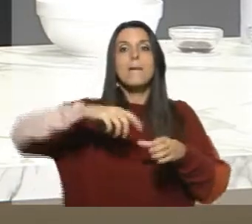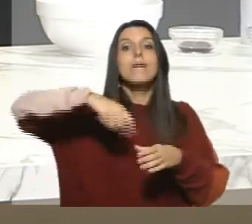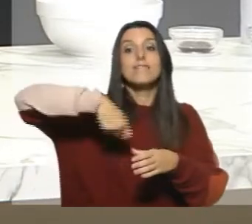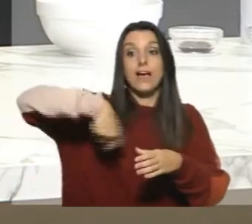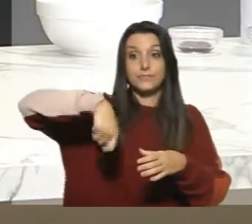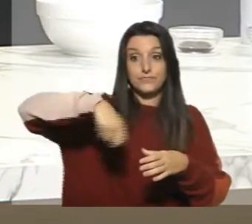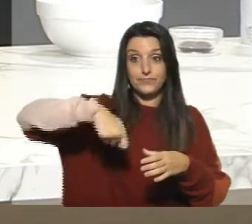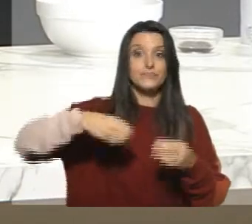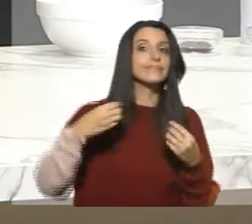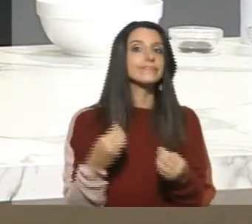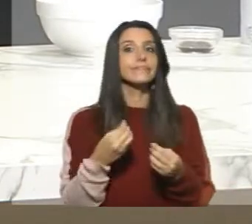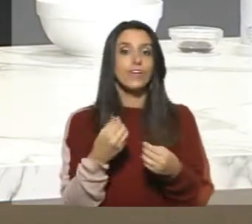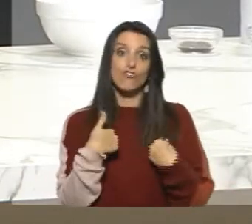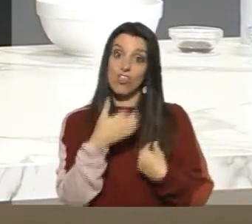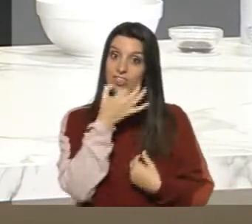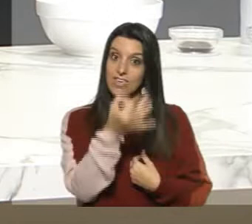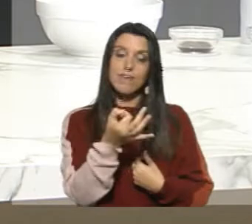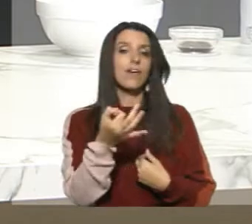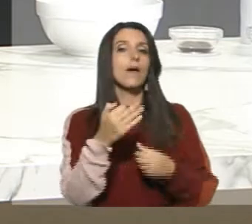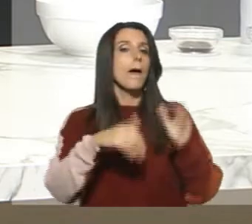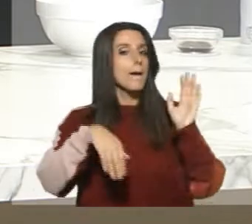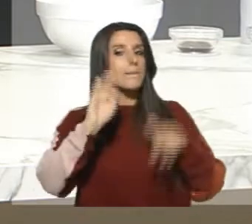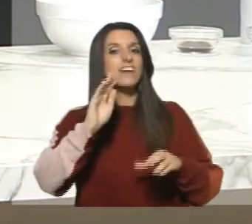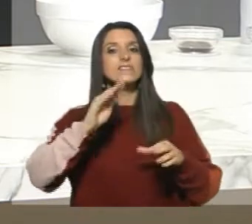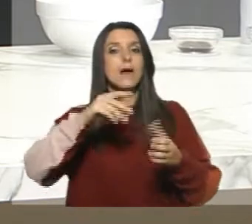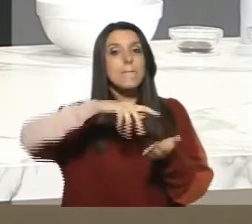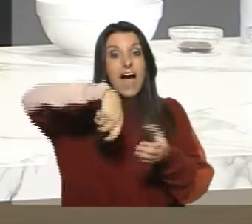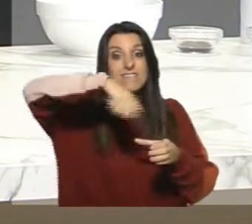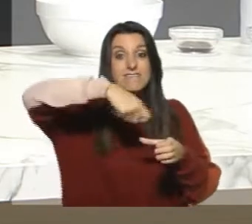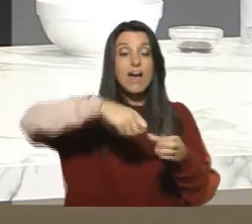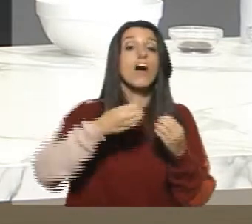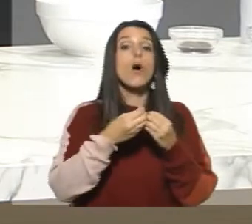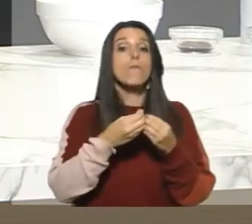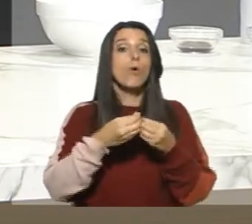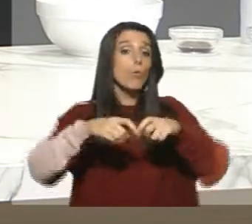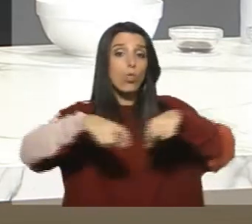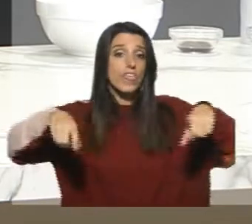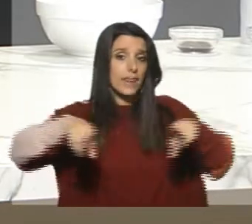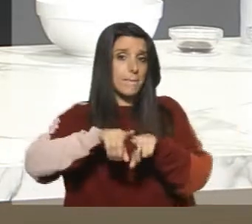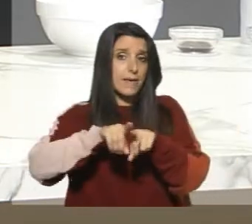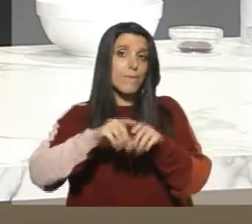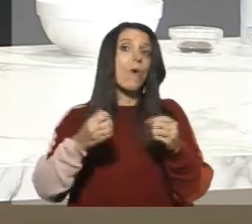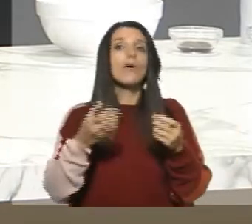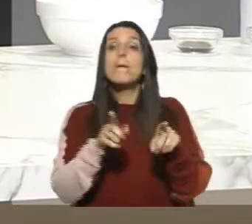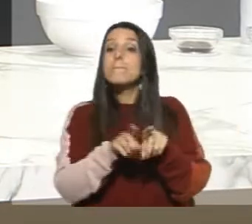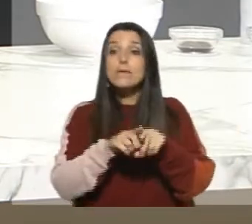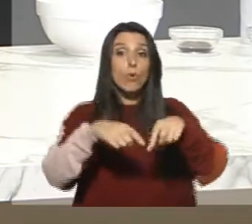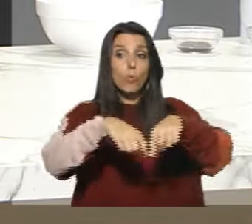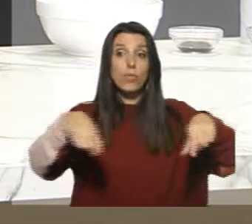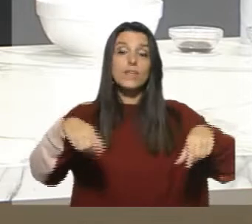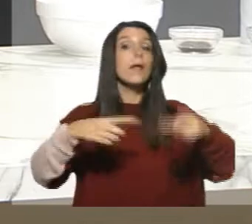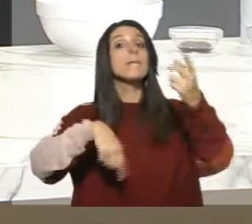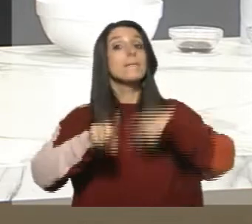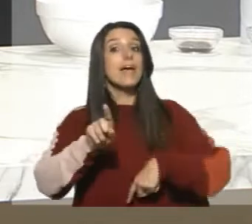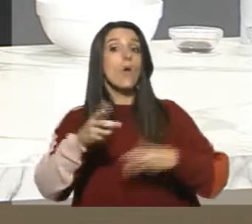torta. Como te dije, generalmente este tipo de masas nosotros lo utilizamos para hacer los budines, porque es tal cual una masa de budín, pero en este